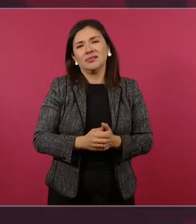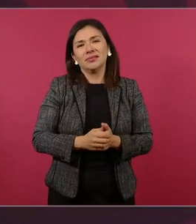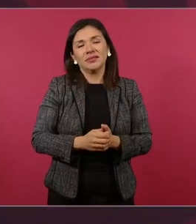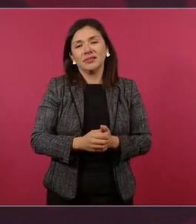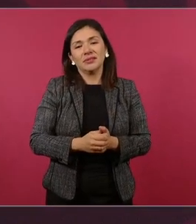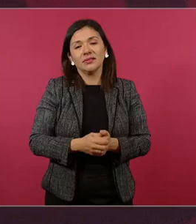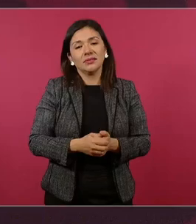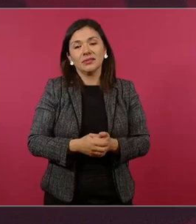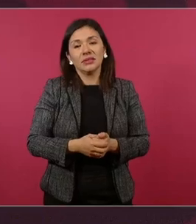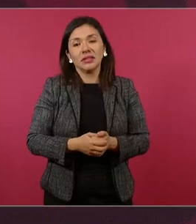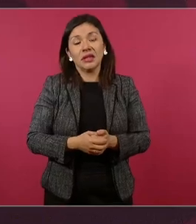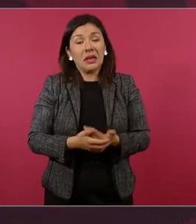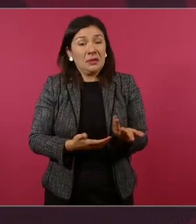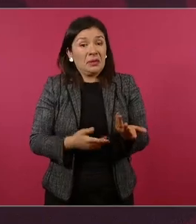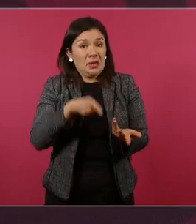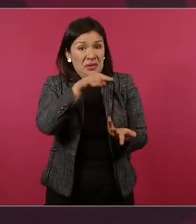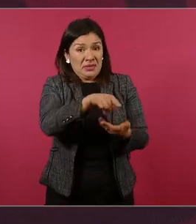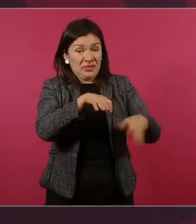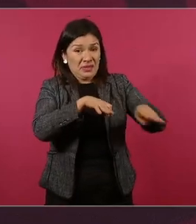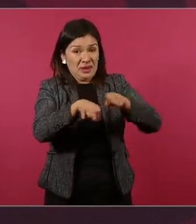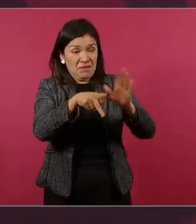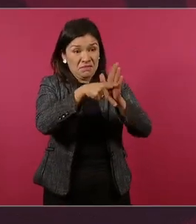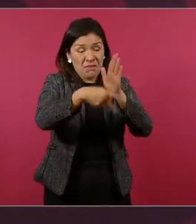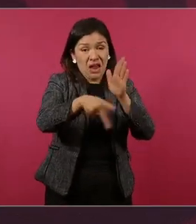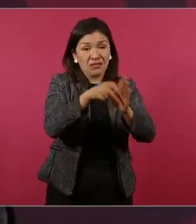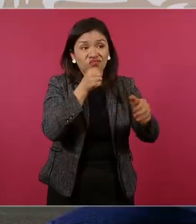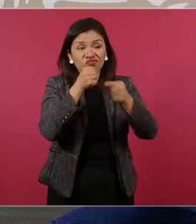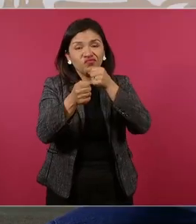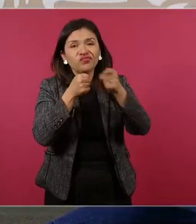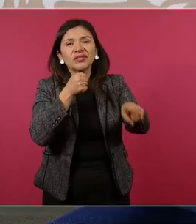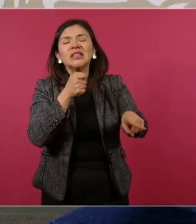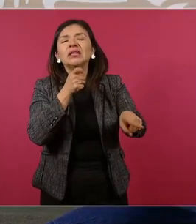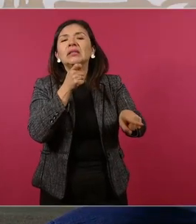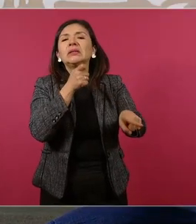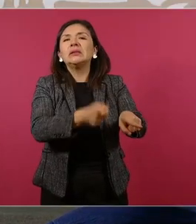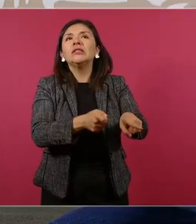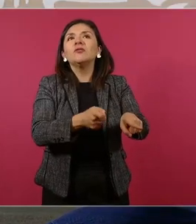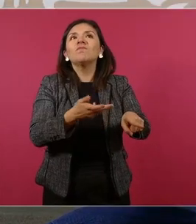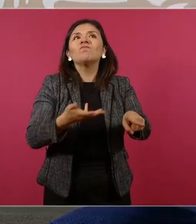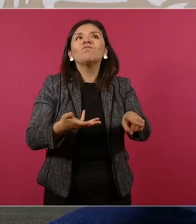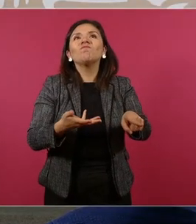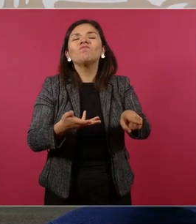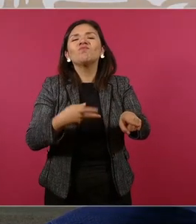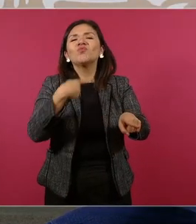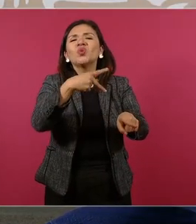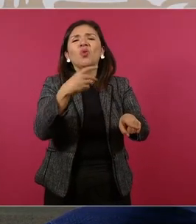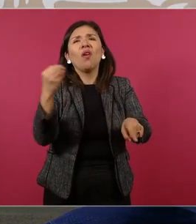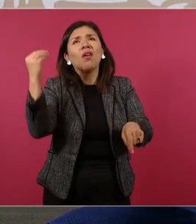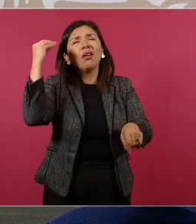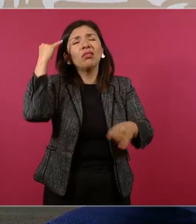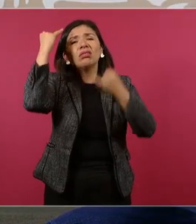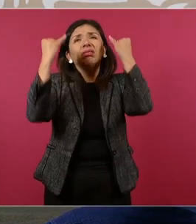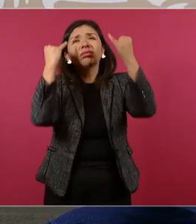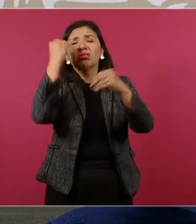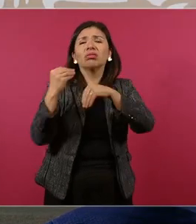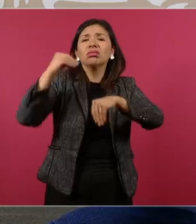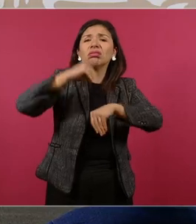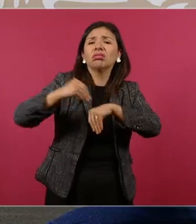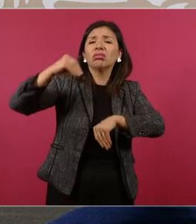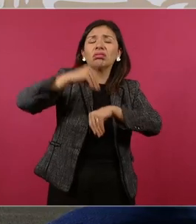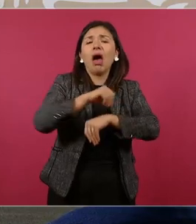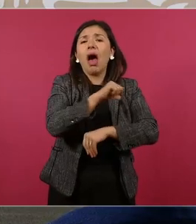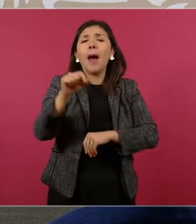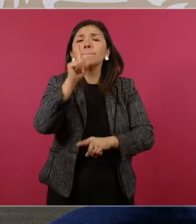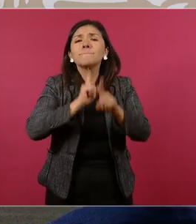periodismo eso es eh inventar calumnias o